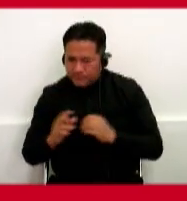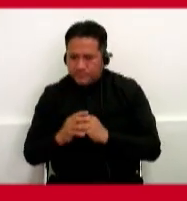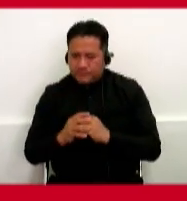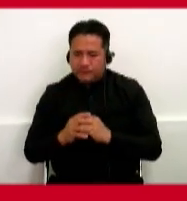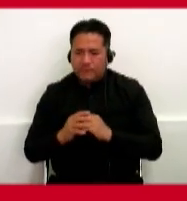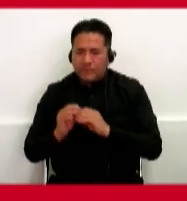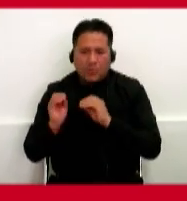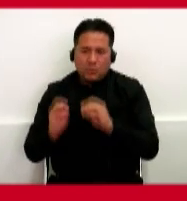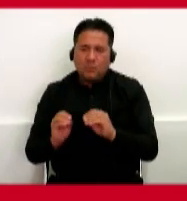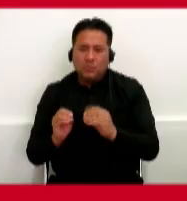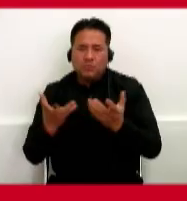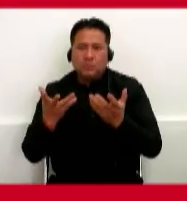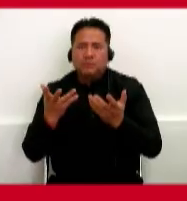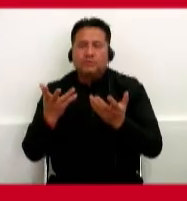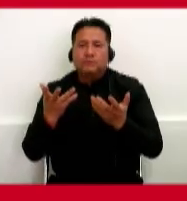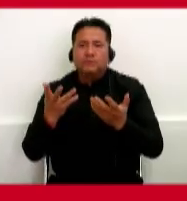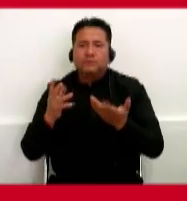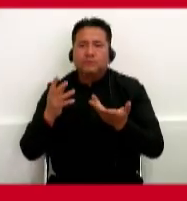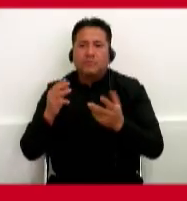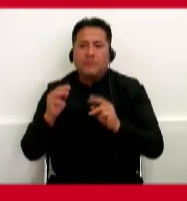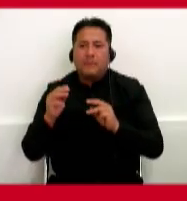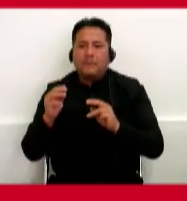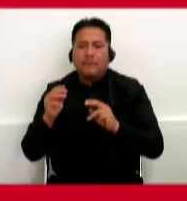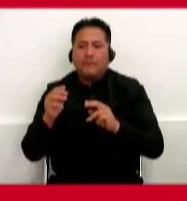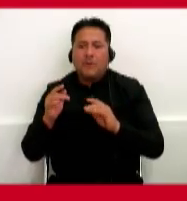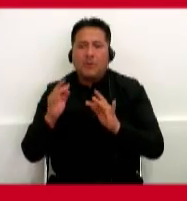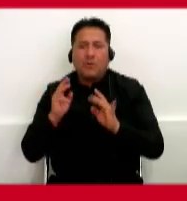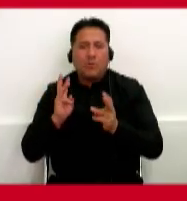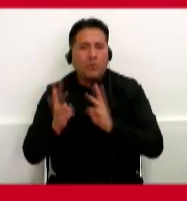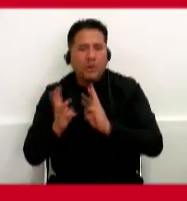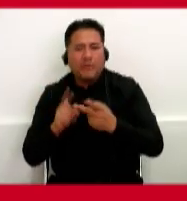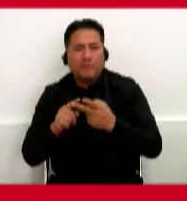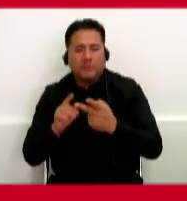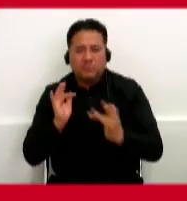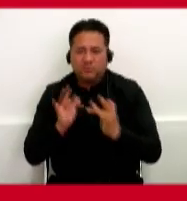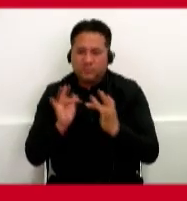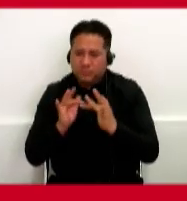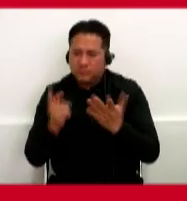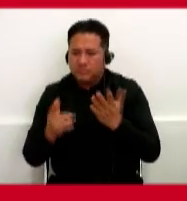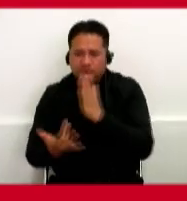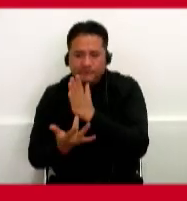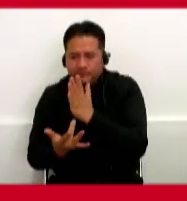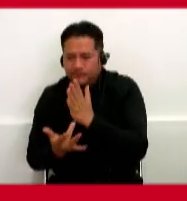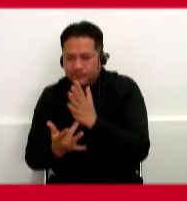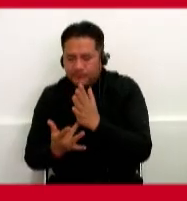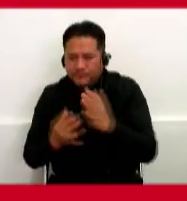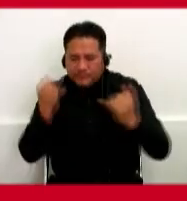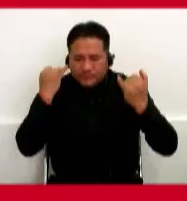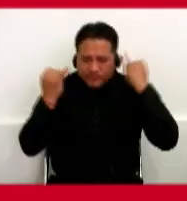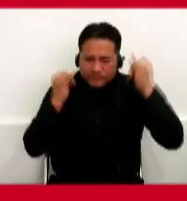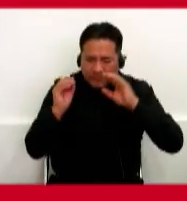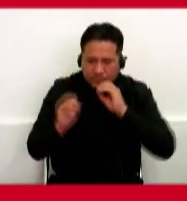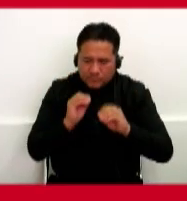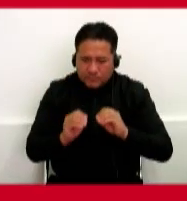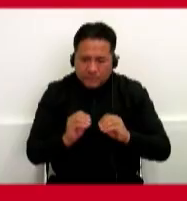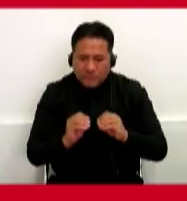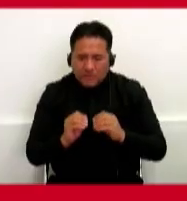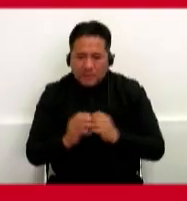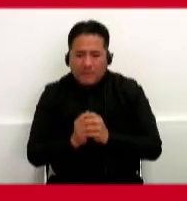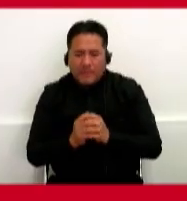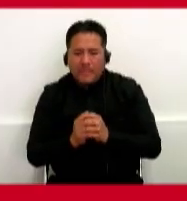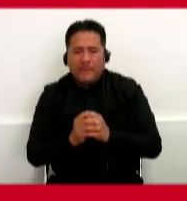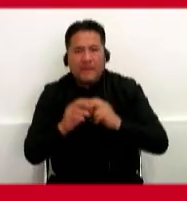empíricas, utilizamos análisis con métodos cinemáticos, analíticos, y estos reforzamos con